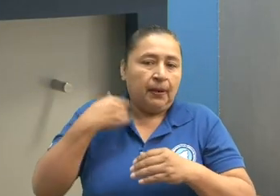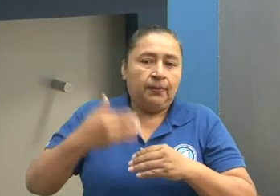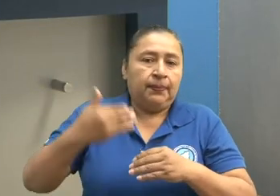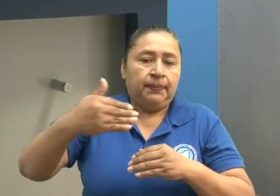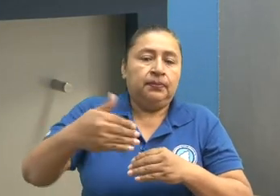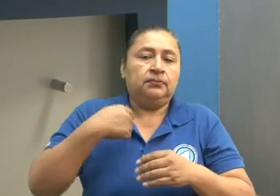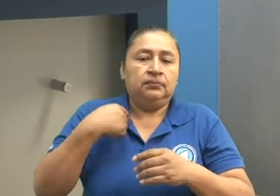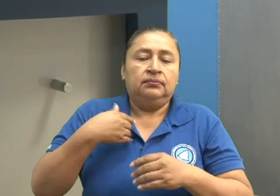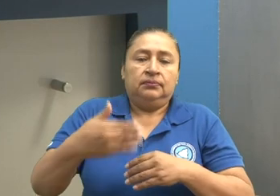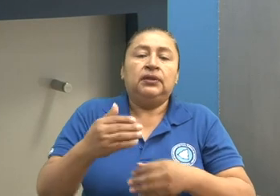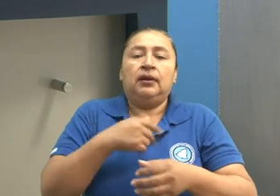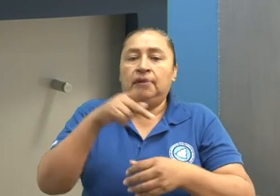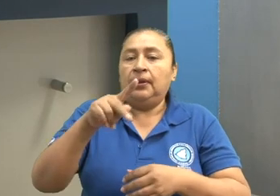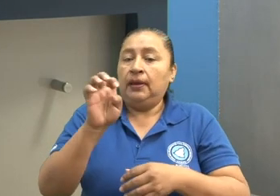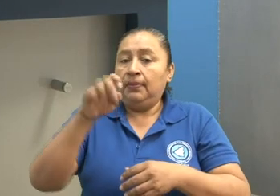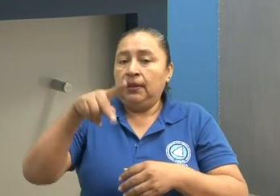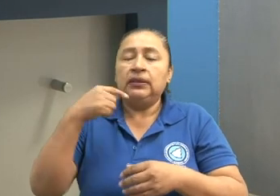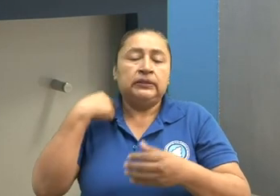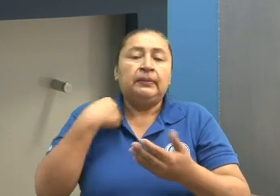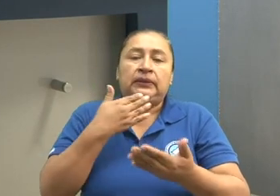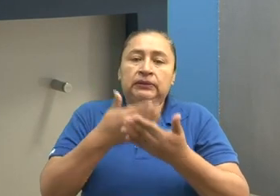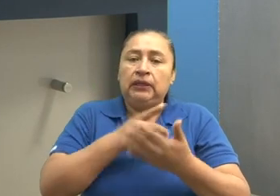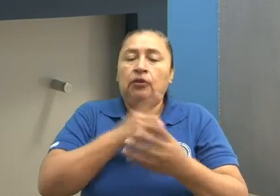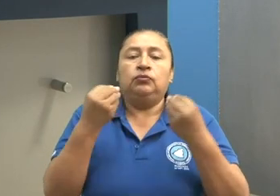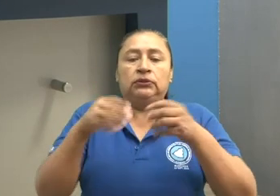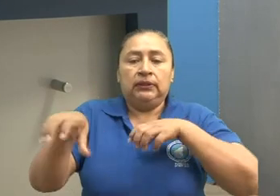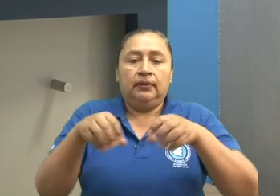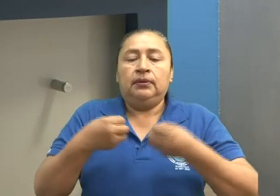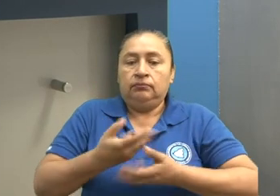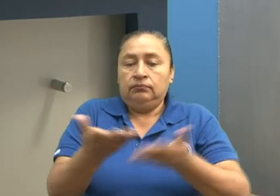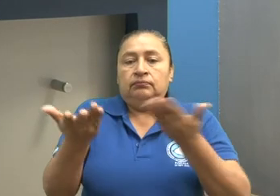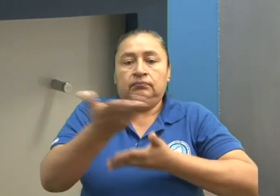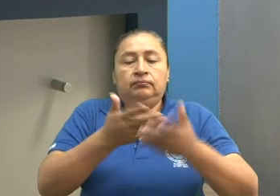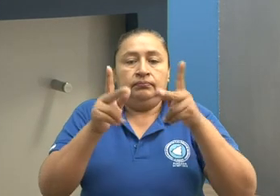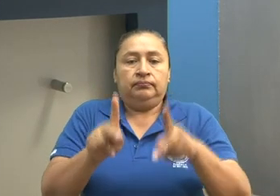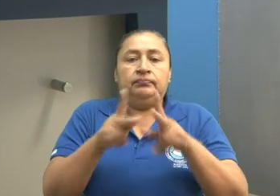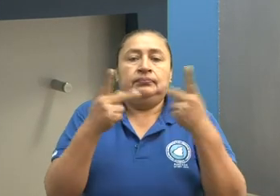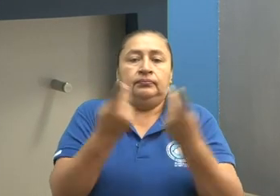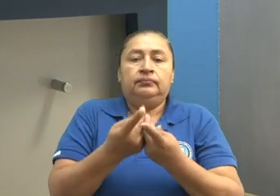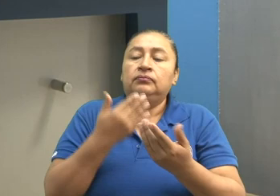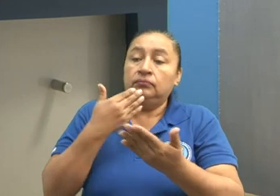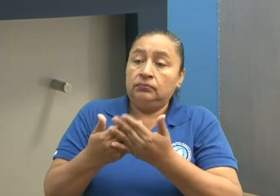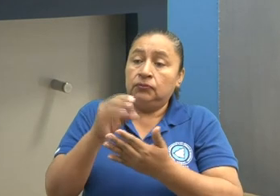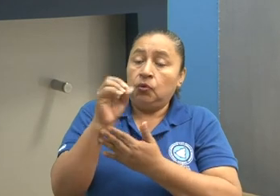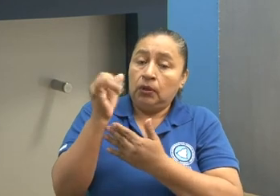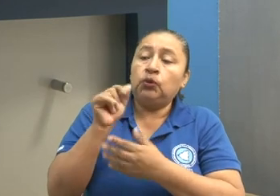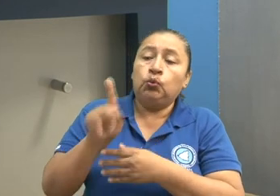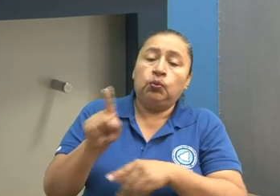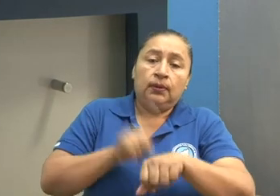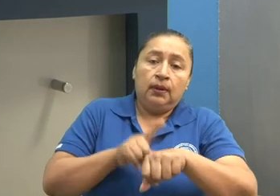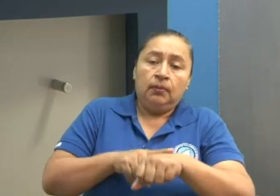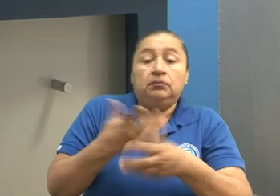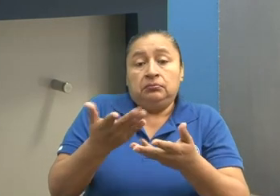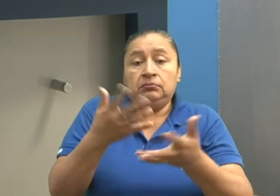hermanos estamos de la portuaria, bastante, ¿eh? Gracias a Dios, tenemos bastantes actividades para compartir con la población. Claro que sí, Oscar, muchísimas gracias por tu tiempo.